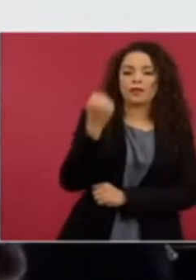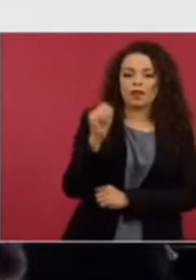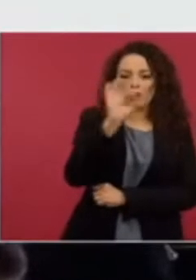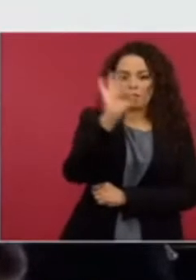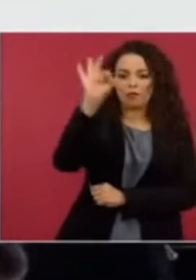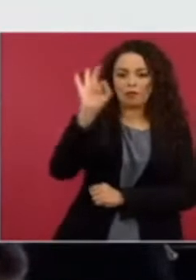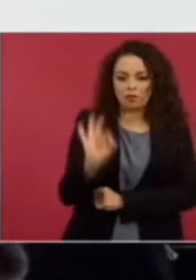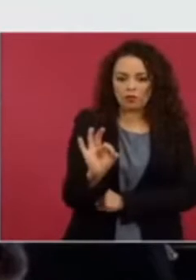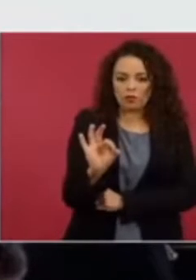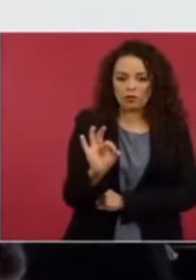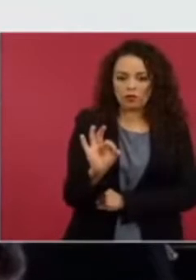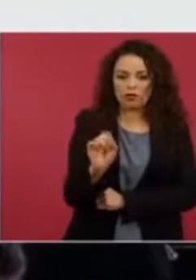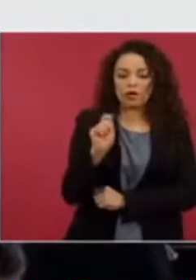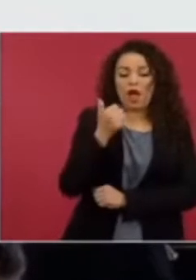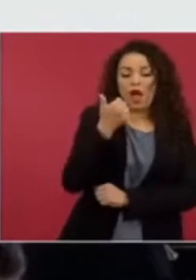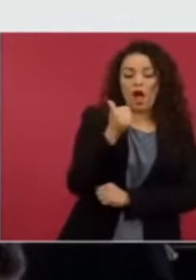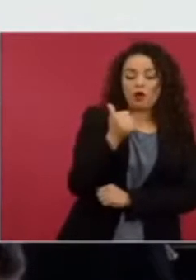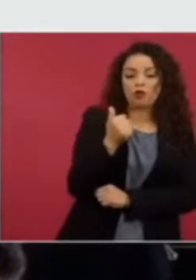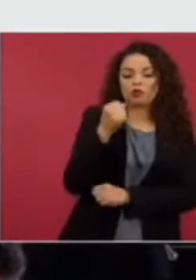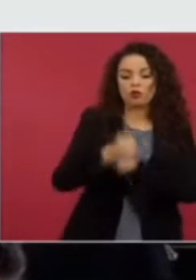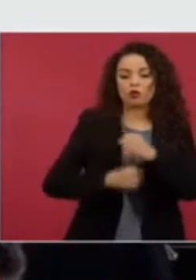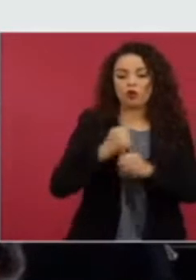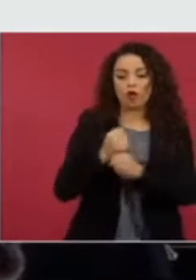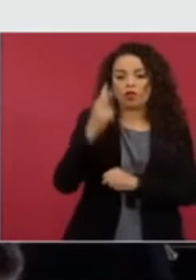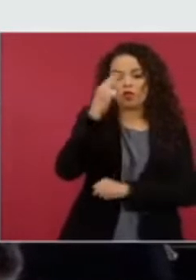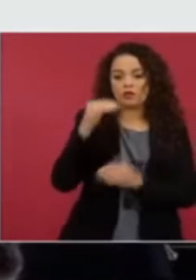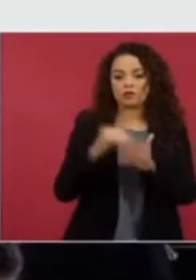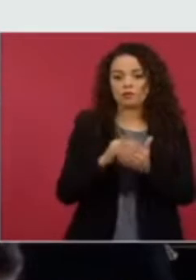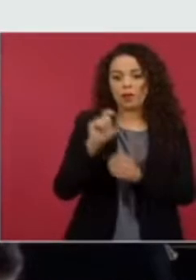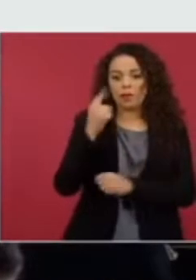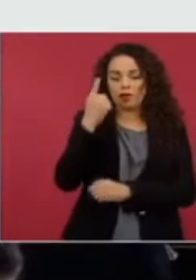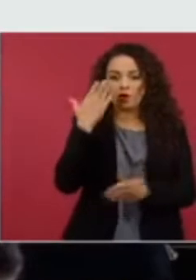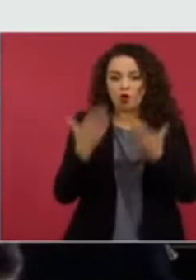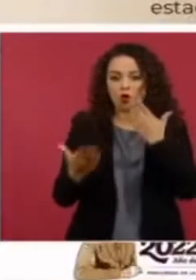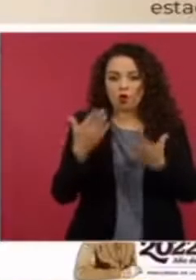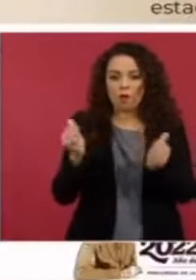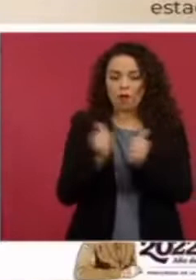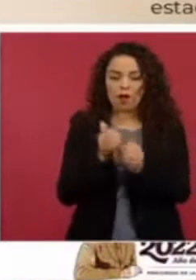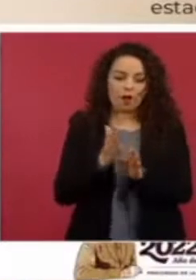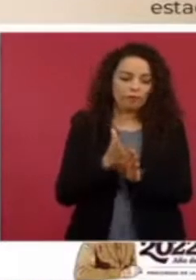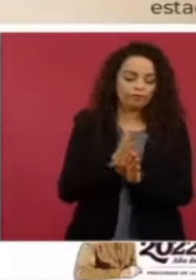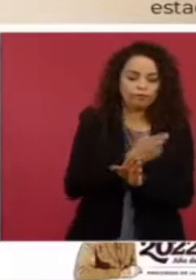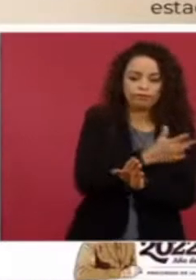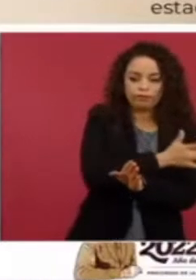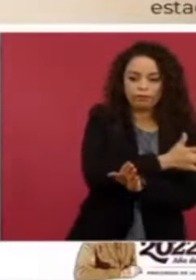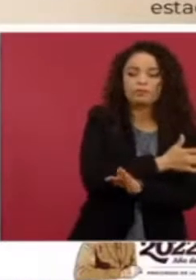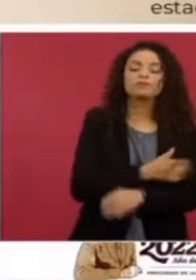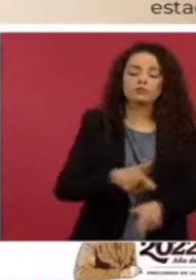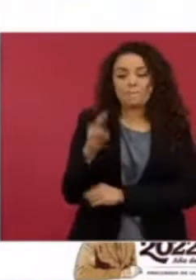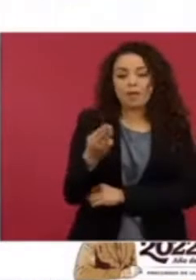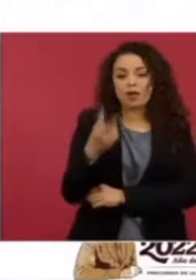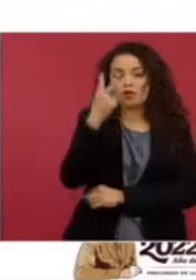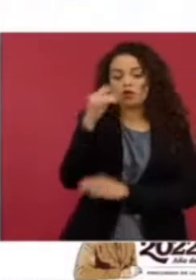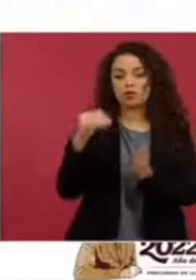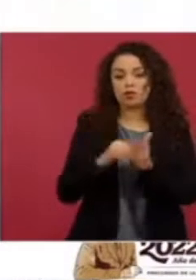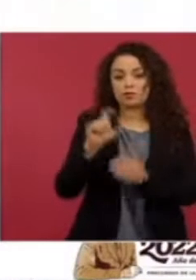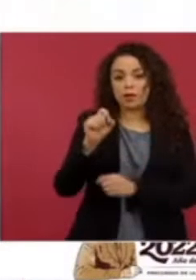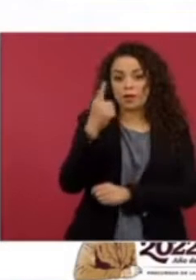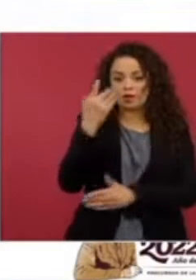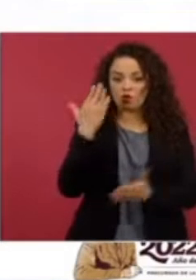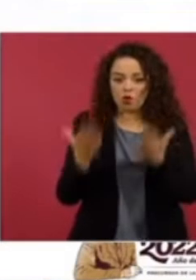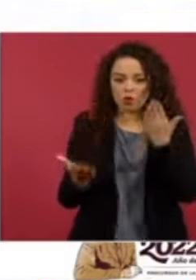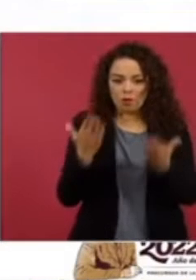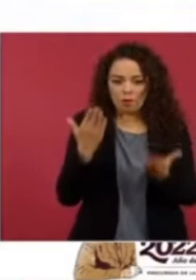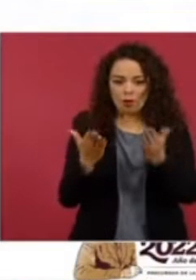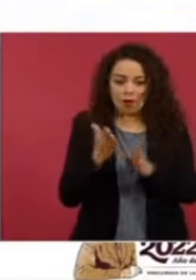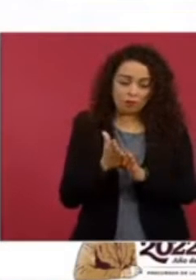máximo histórico de agosto de 2021 y seguimos trabajando en forma coordinada con los estados. Y en